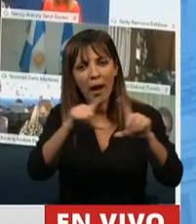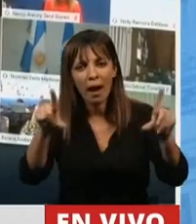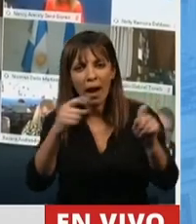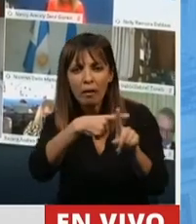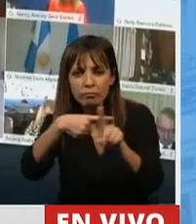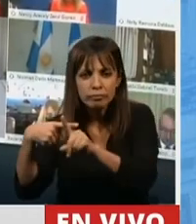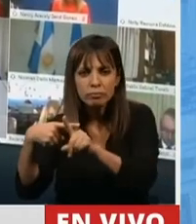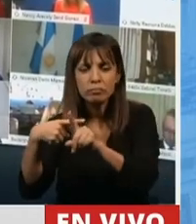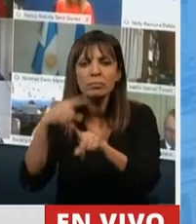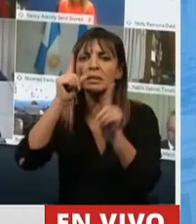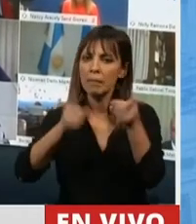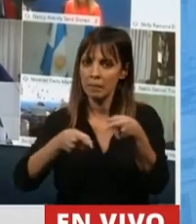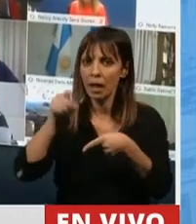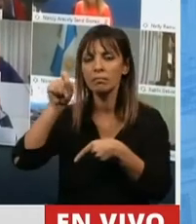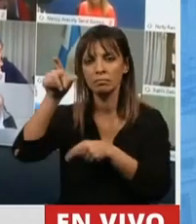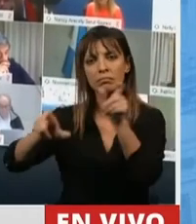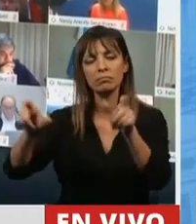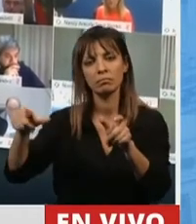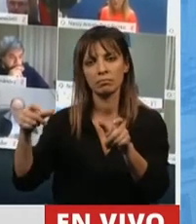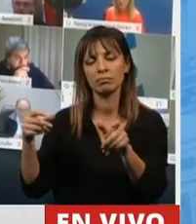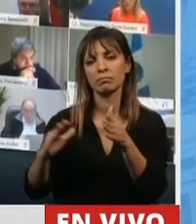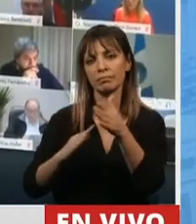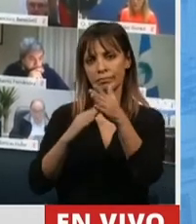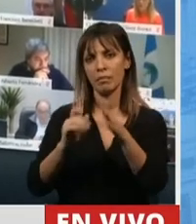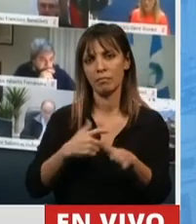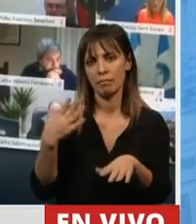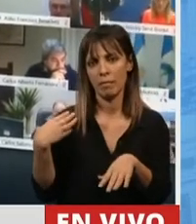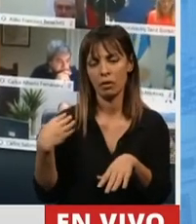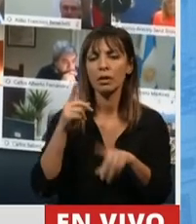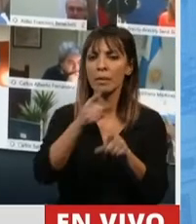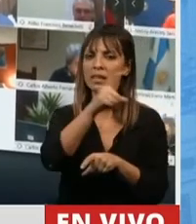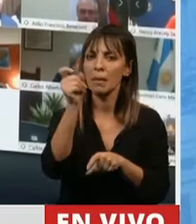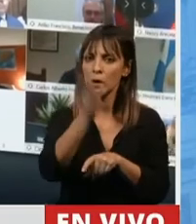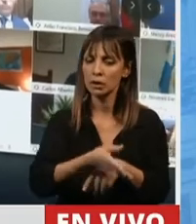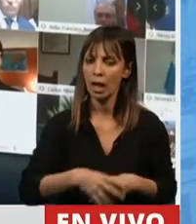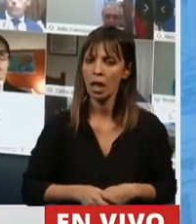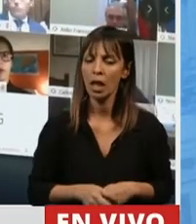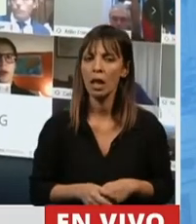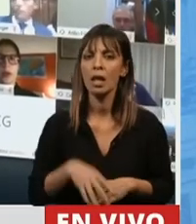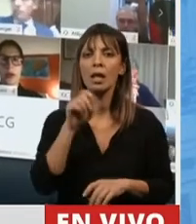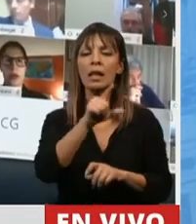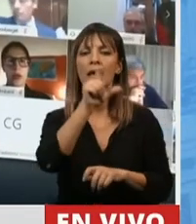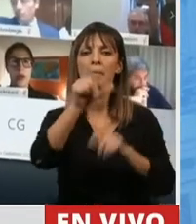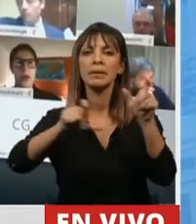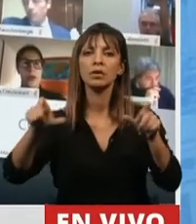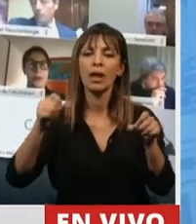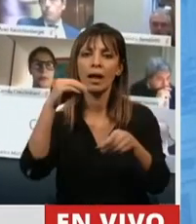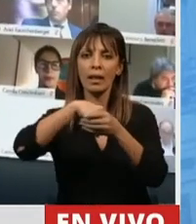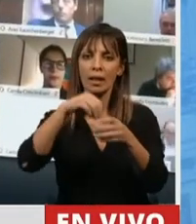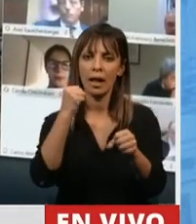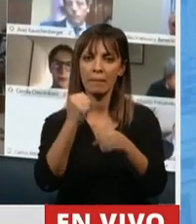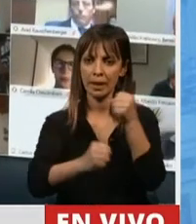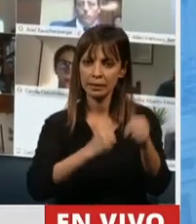sobre las contribuciones patronales pagadas sobre el 100% del personal de la